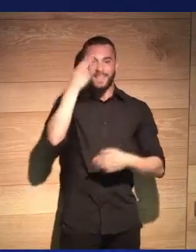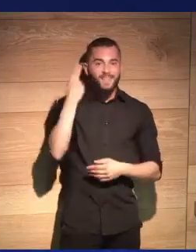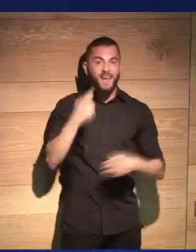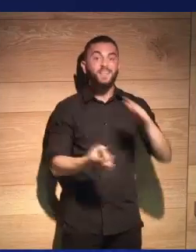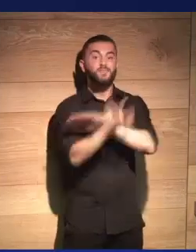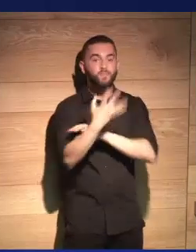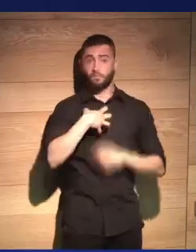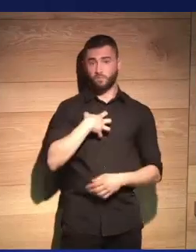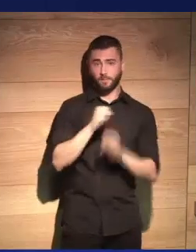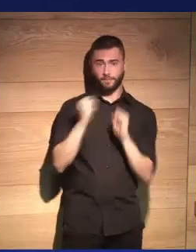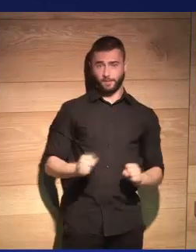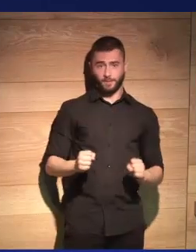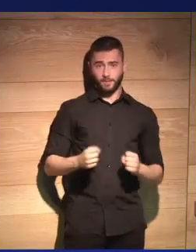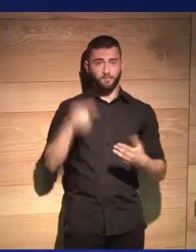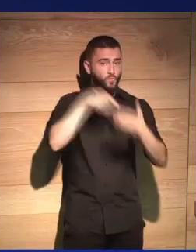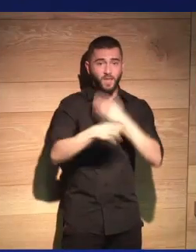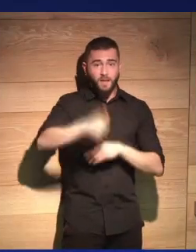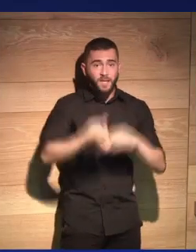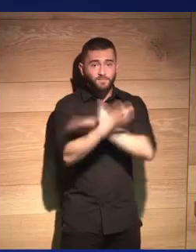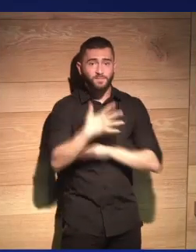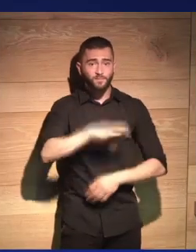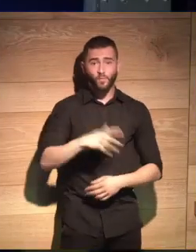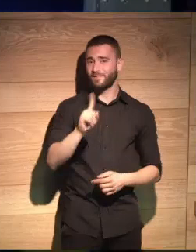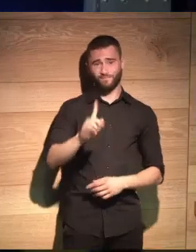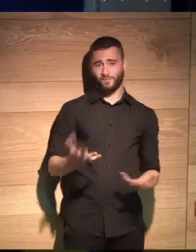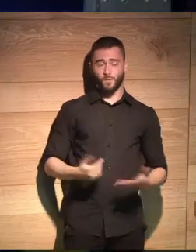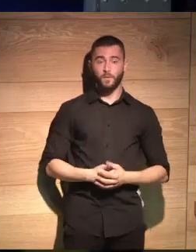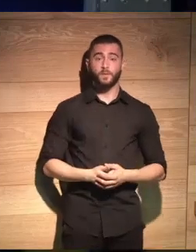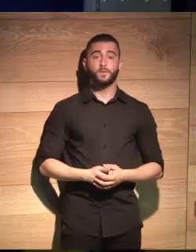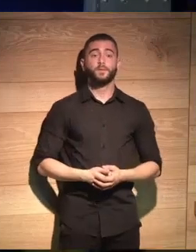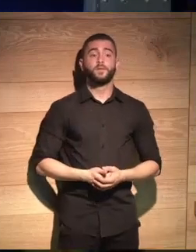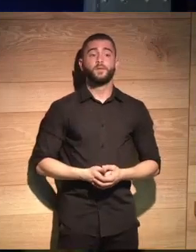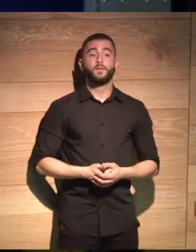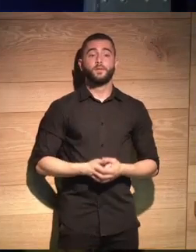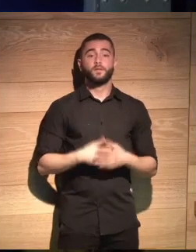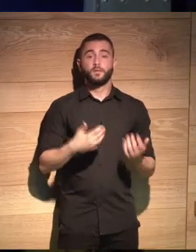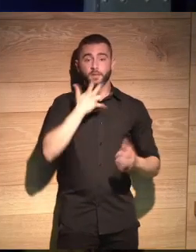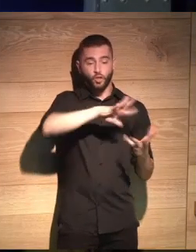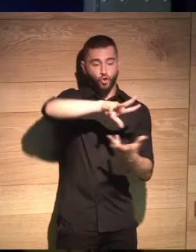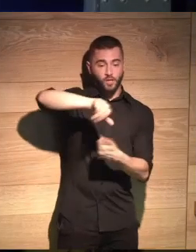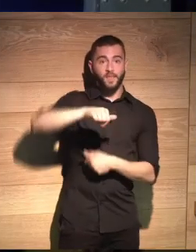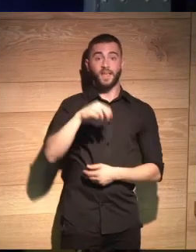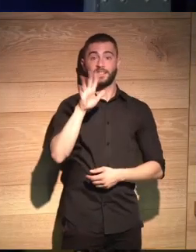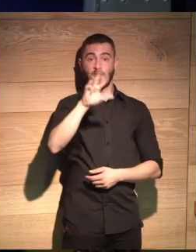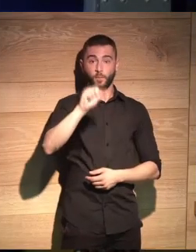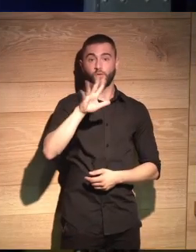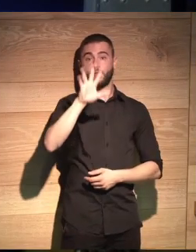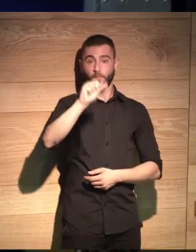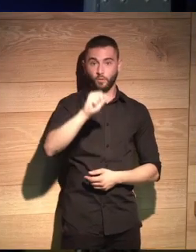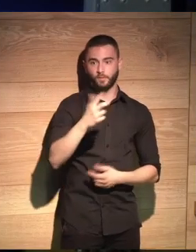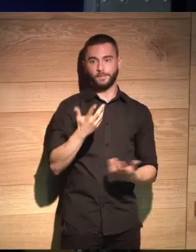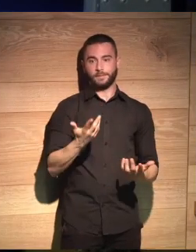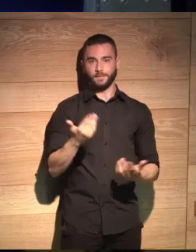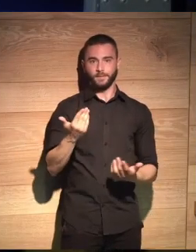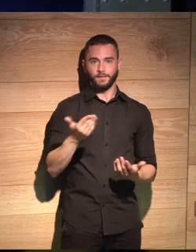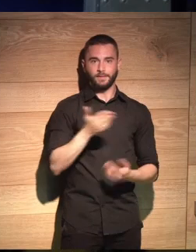interesante, más hondo también. Sí, porque vivimos sobrecogidos por todas las noticias que nos van dando cada 5 minutos, ¿no?